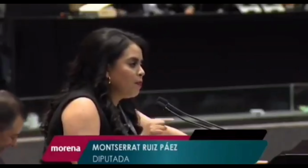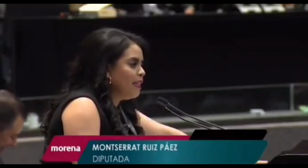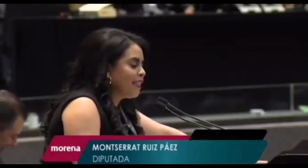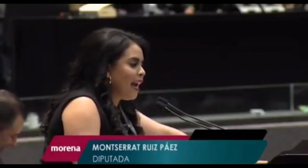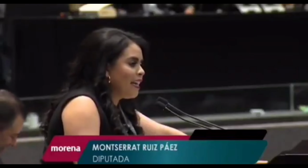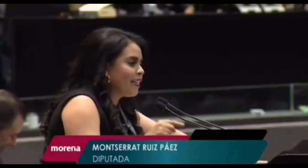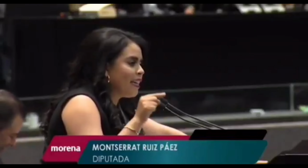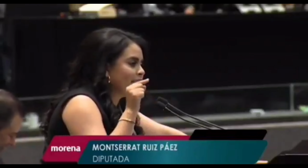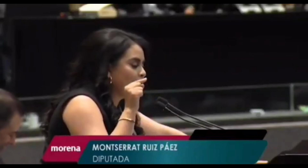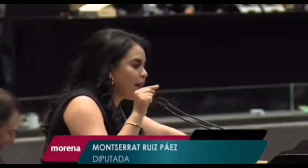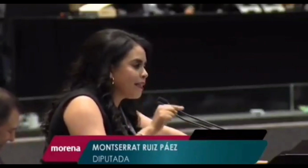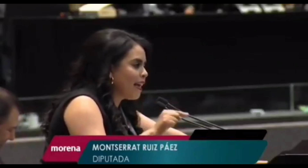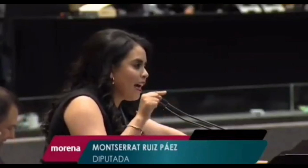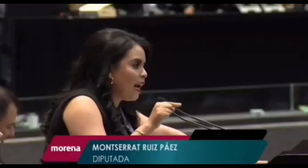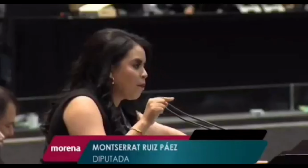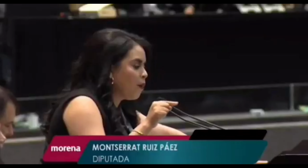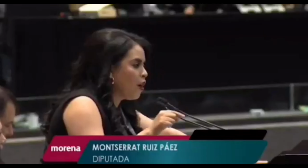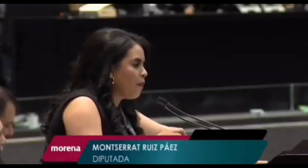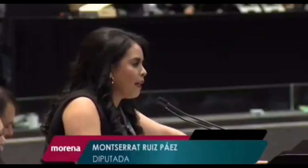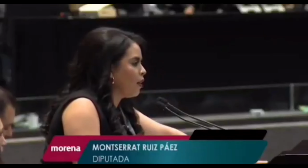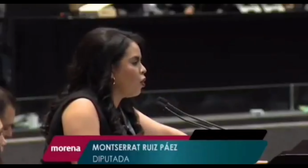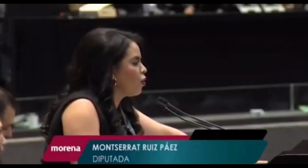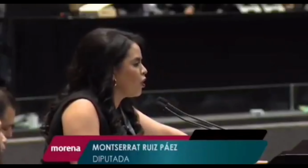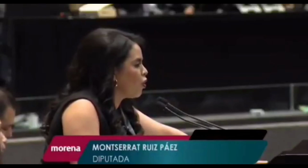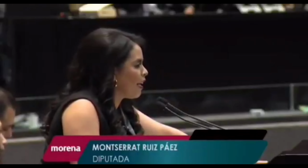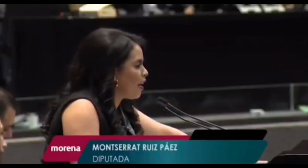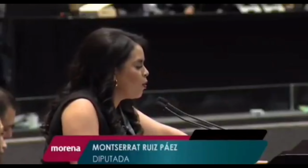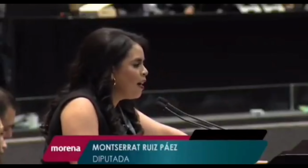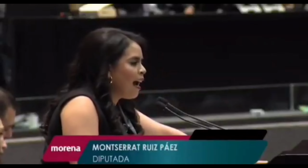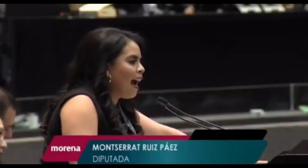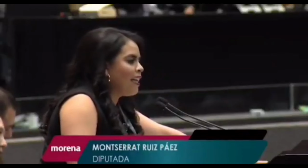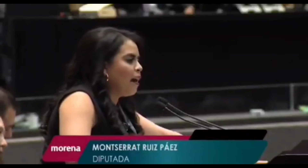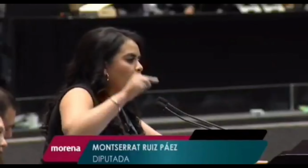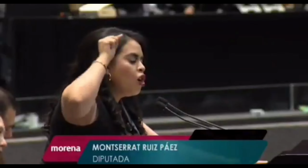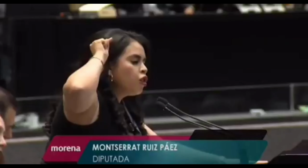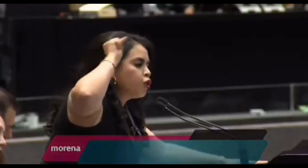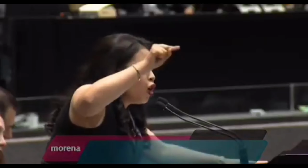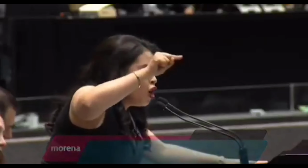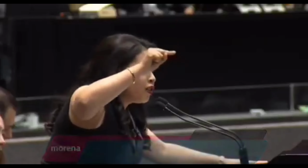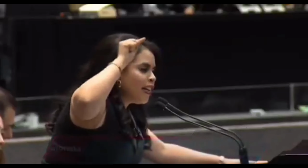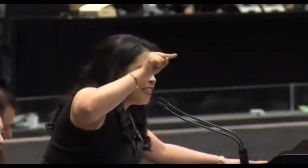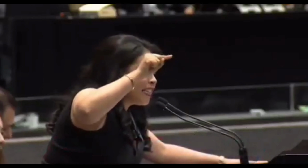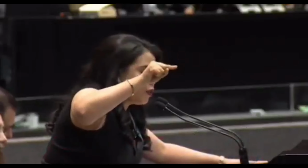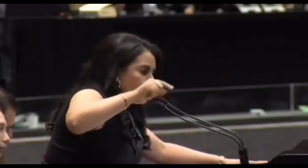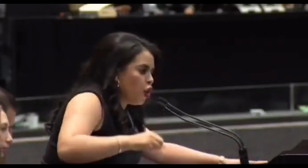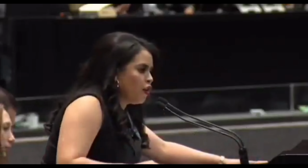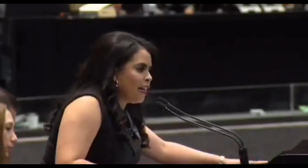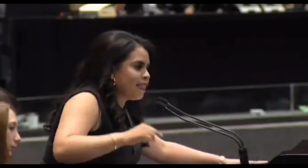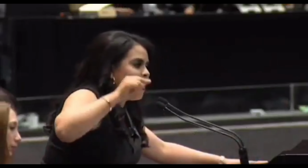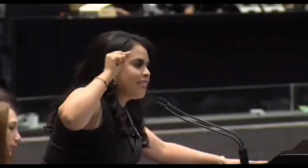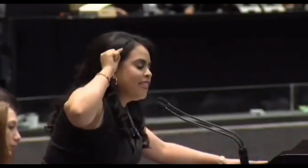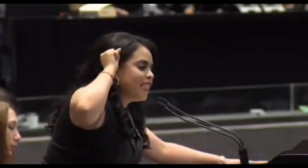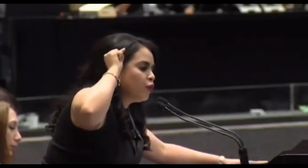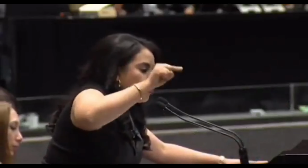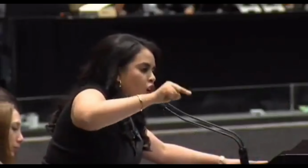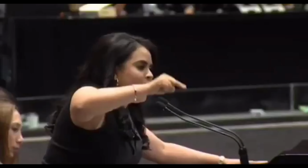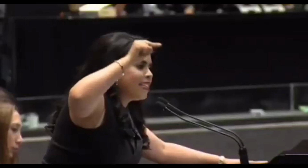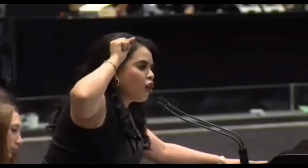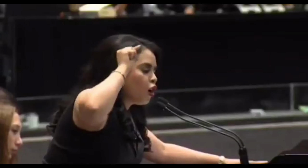En el 2006, en ese mensaje al pueblo de México, lo dijo claro: al diablo sus instituciones,